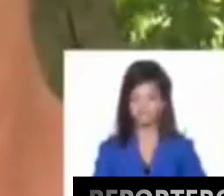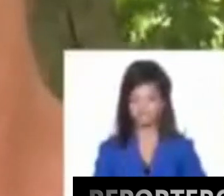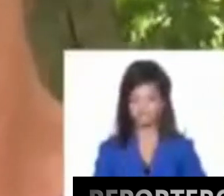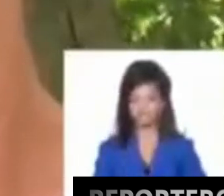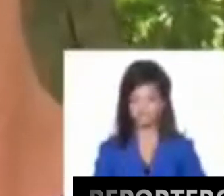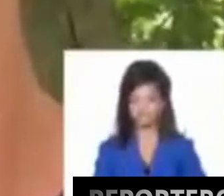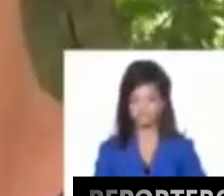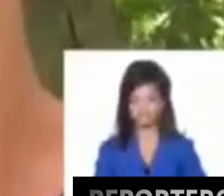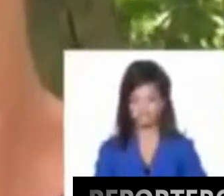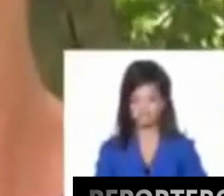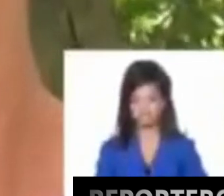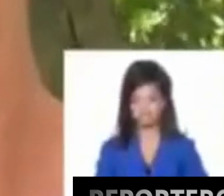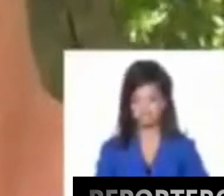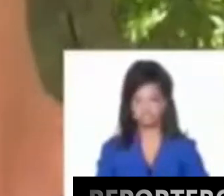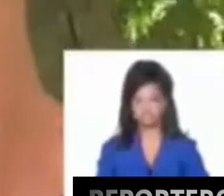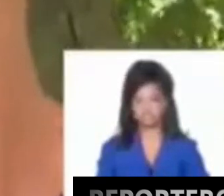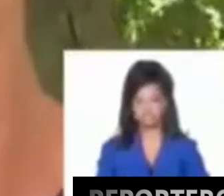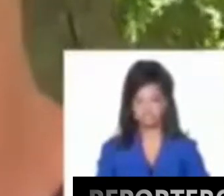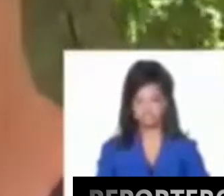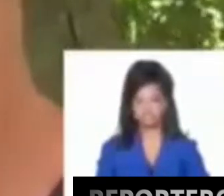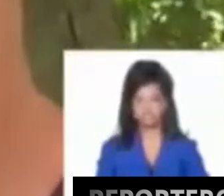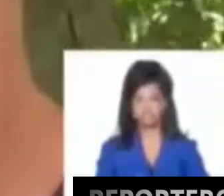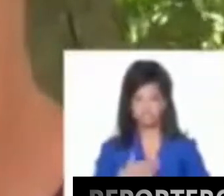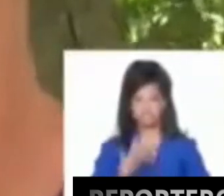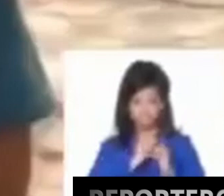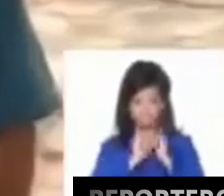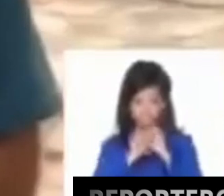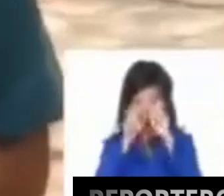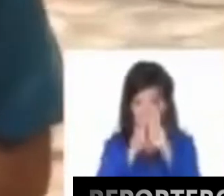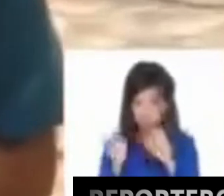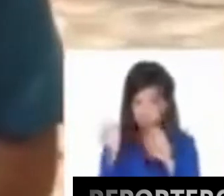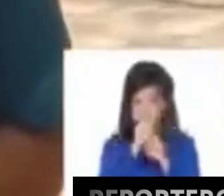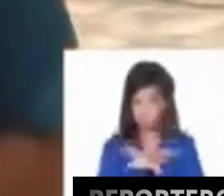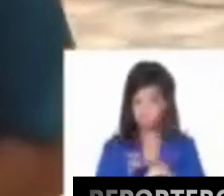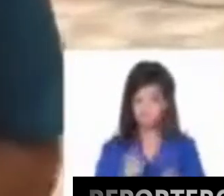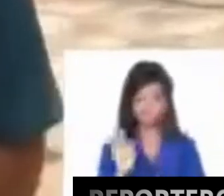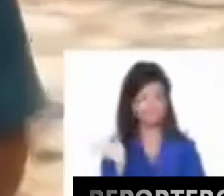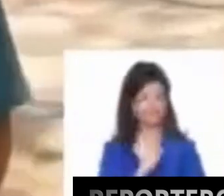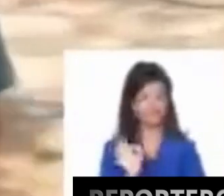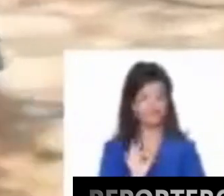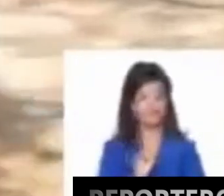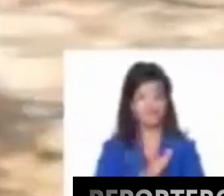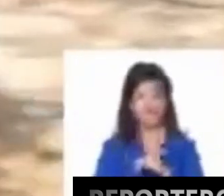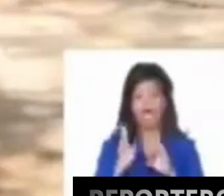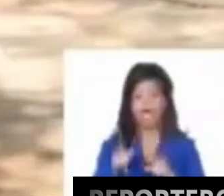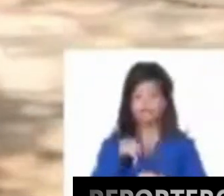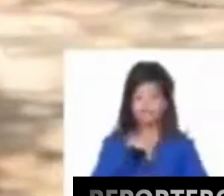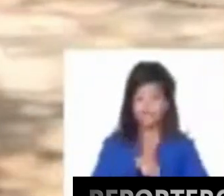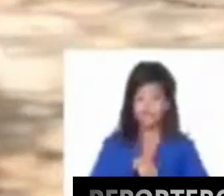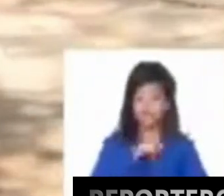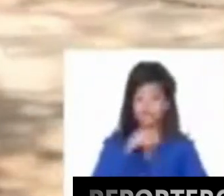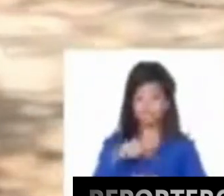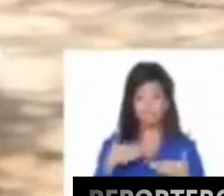bien. Hablaron para bien porque él recapacitó y optó quedarse aquí. Hasta el momento se confirma que los implicados actúan con plena voluntad